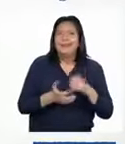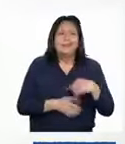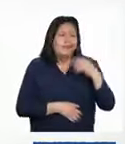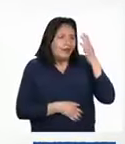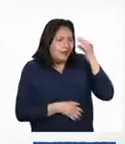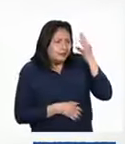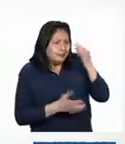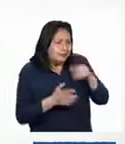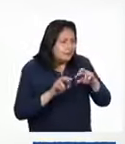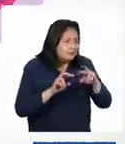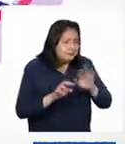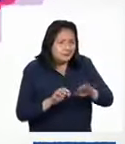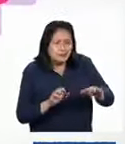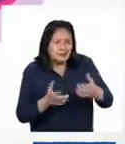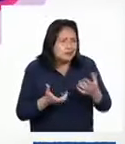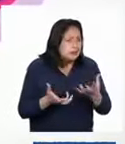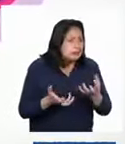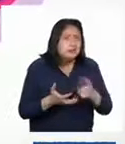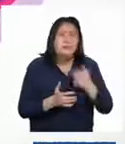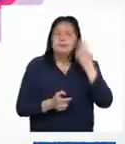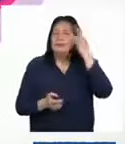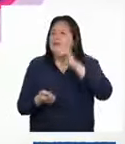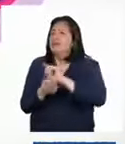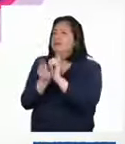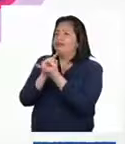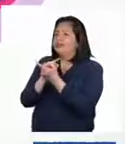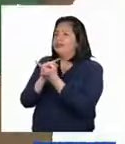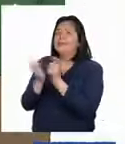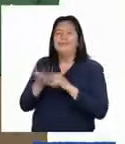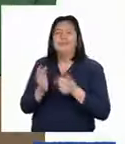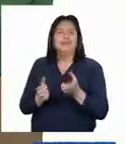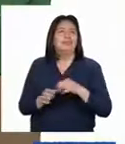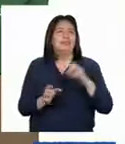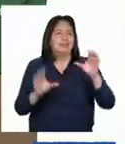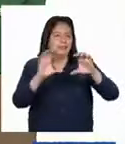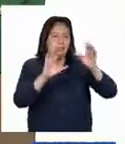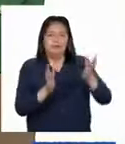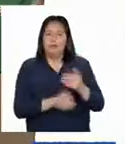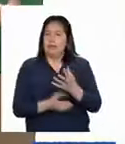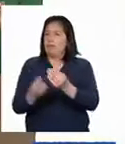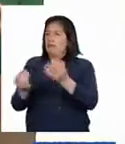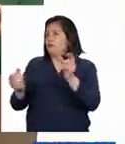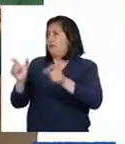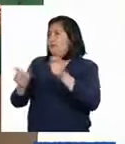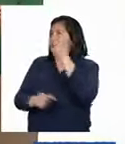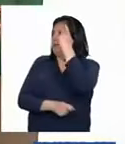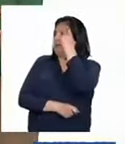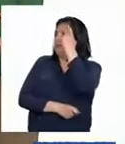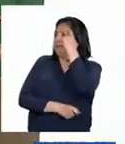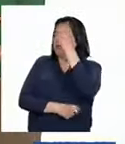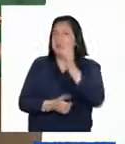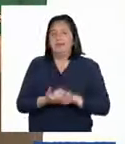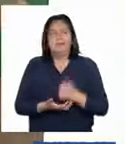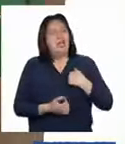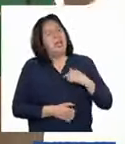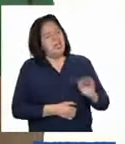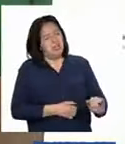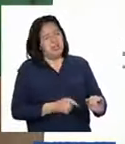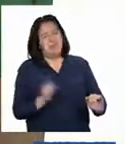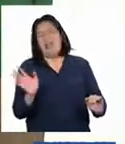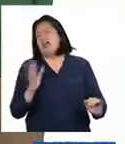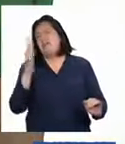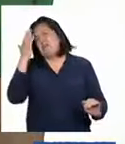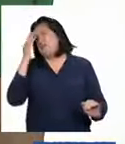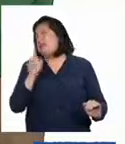experimentar desde pequeña y por eso decidió convertirse en científica. A veces, muchas personas piensan que cuando somos niños